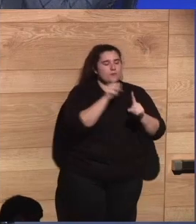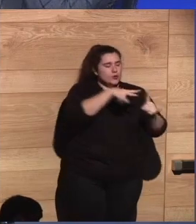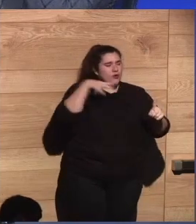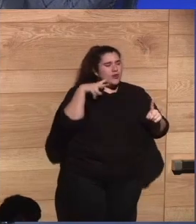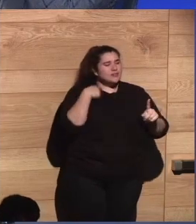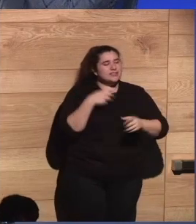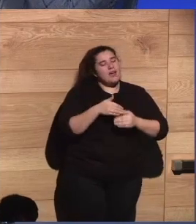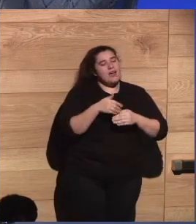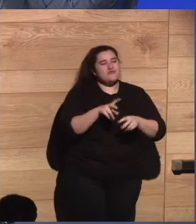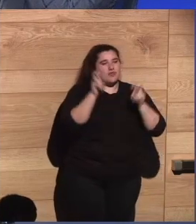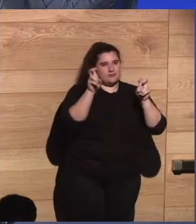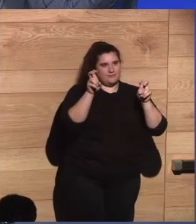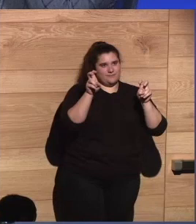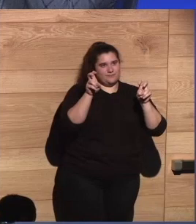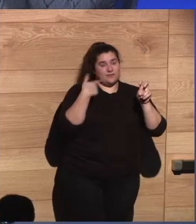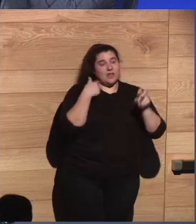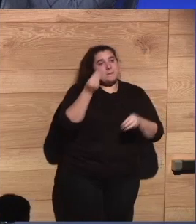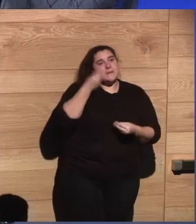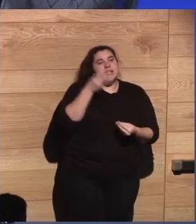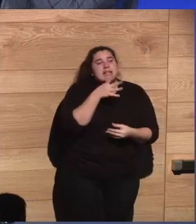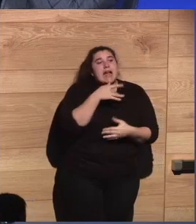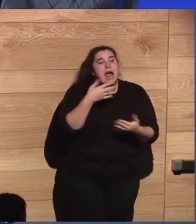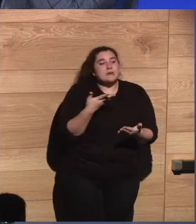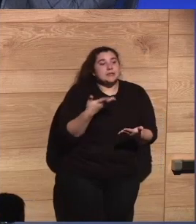perspectivas. Y esto es bonito siempre pensar, sobre todo en el mundo de hoy, que